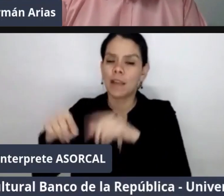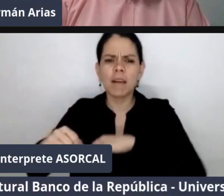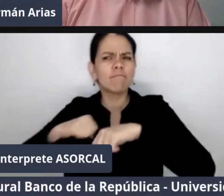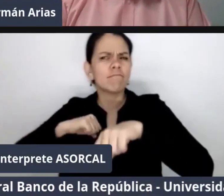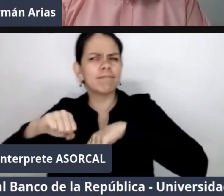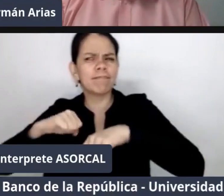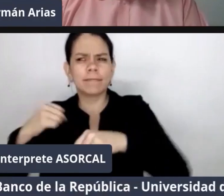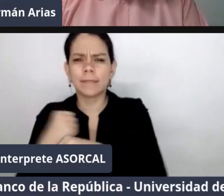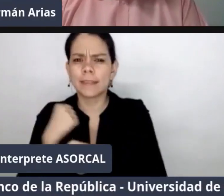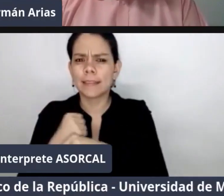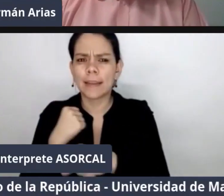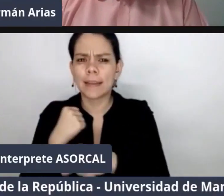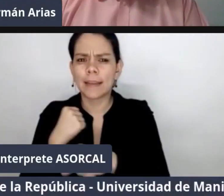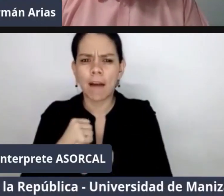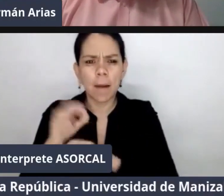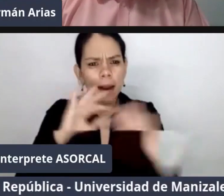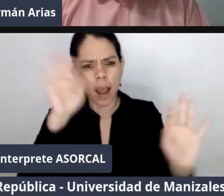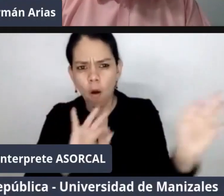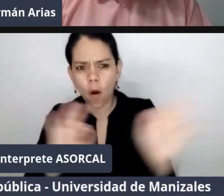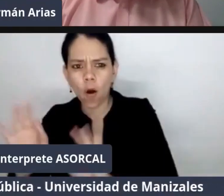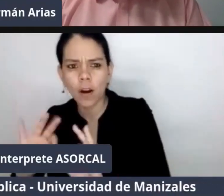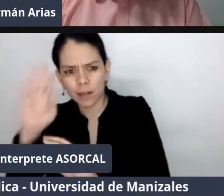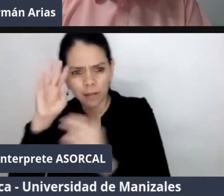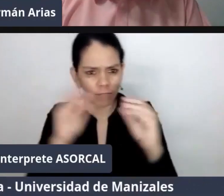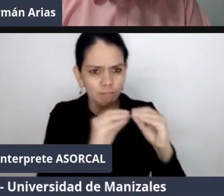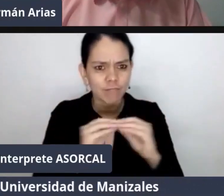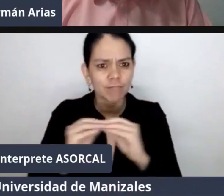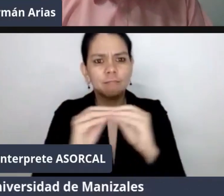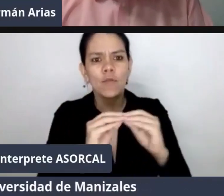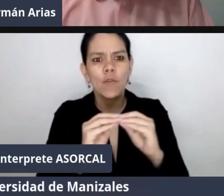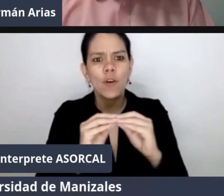segundo simposio, La Paz se toma la palabra.